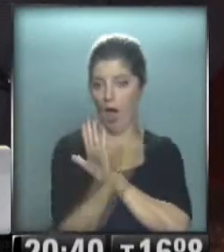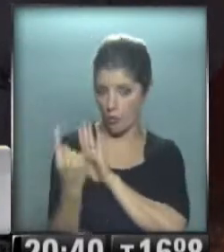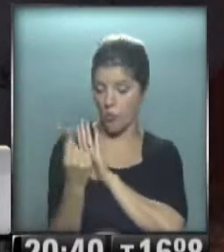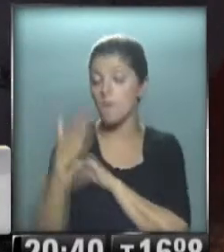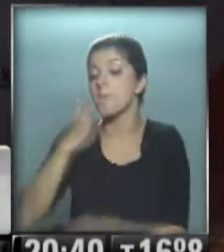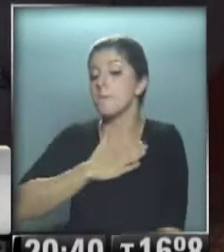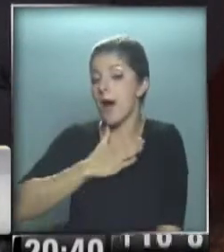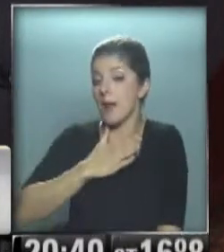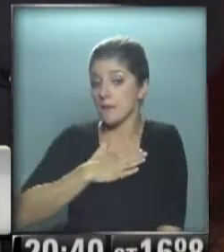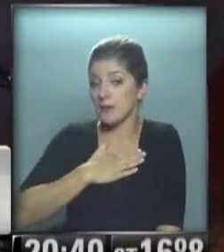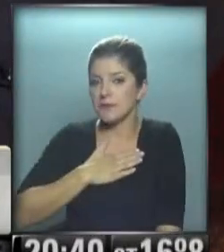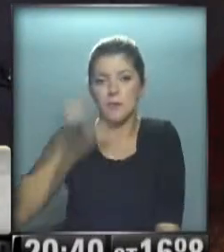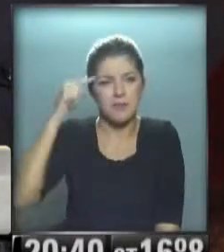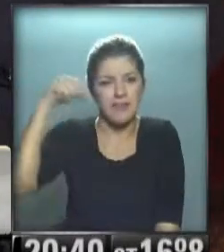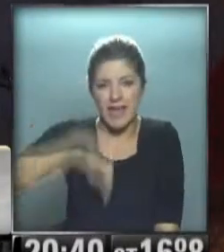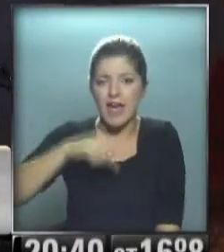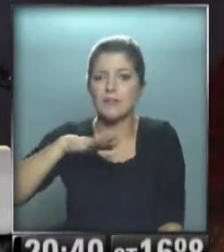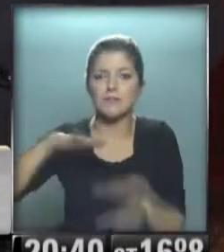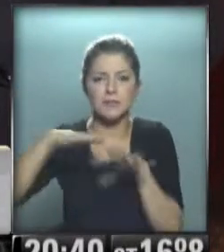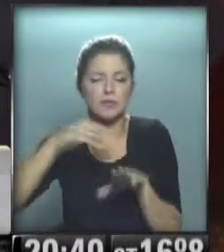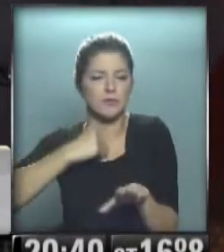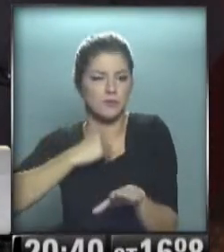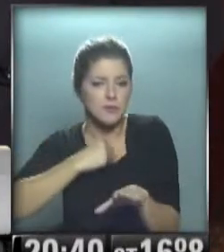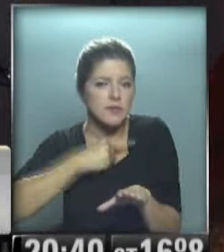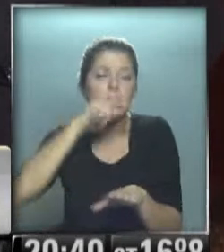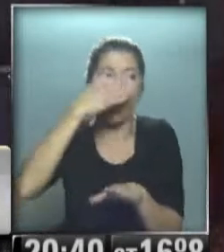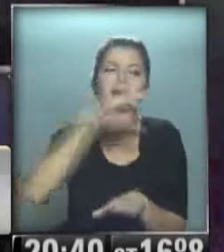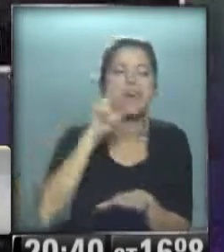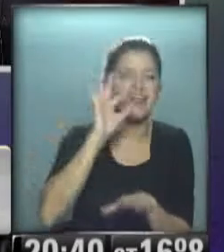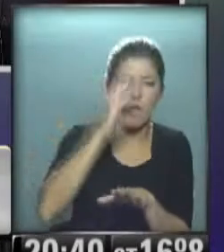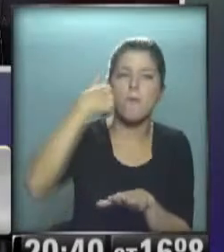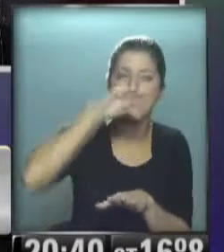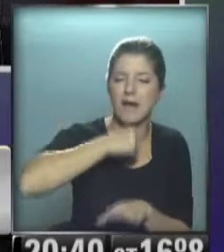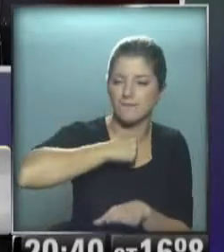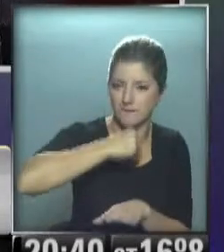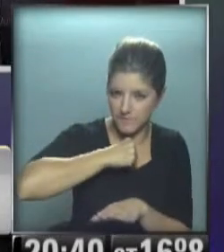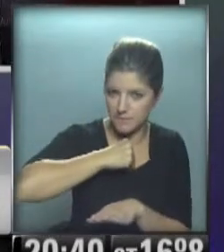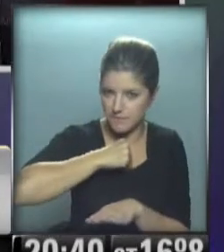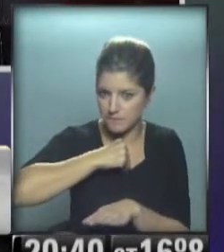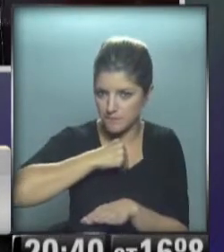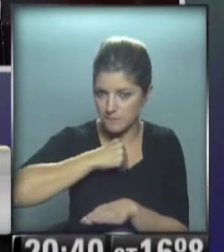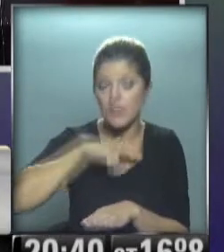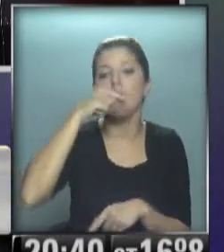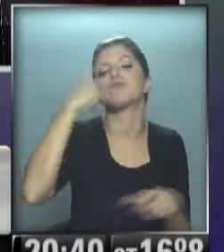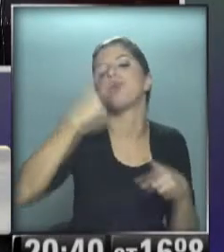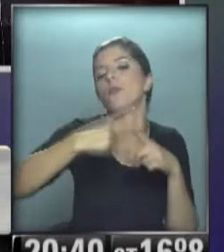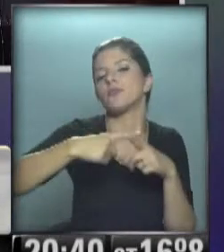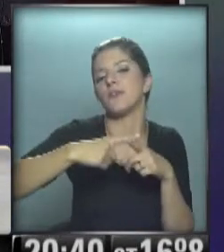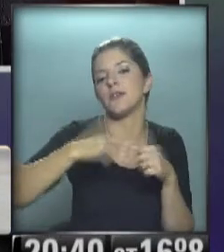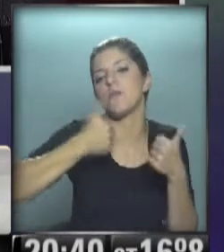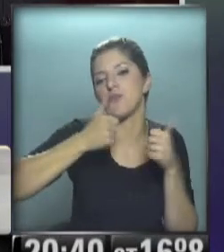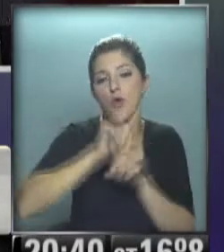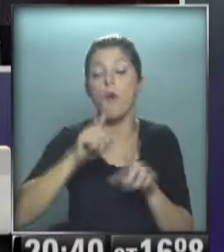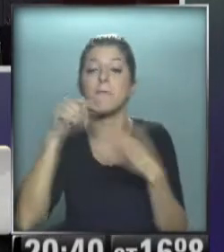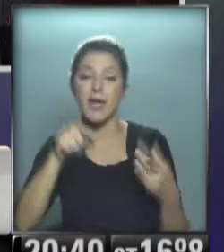sensación que no se vive el Mundial aquí en San Pablo tanto como en Río, que no es una gran fiesta, pero tiene